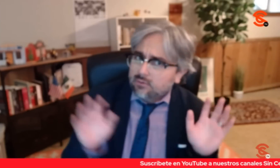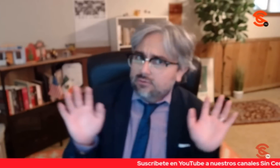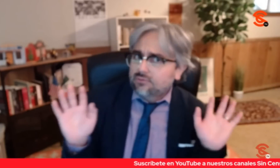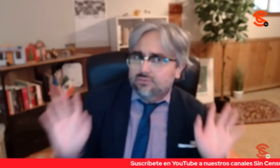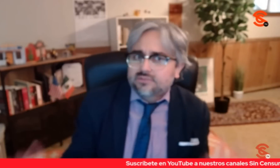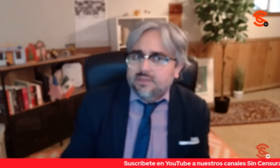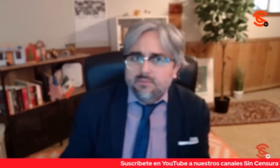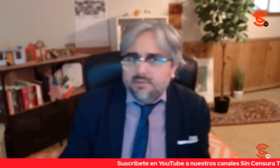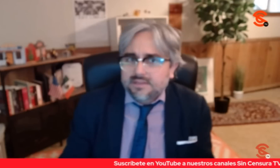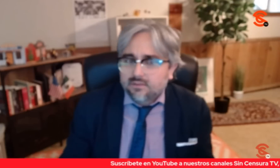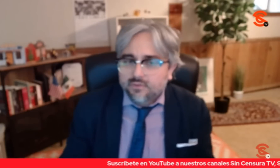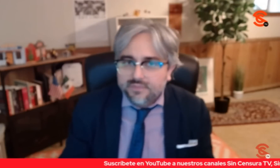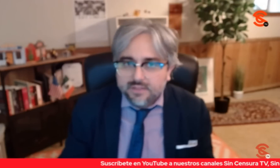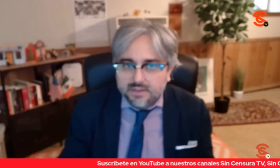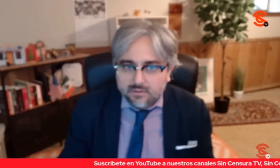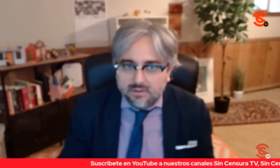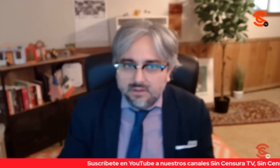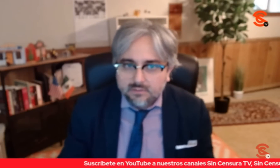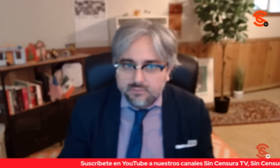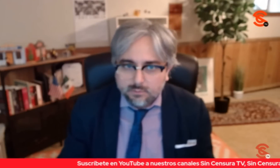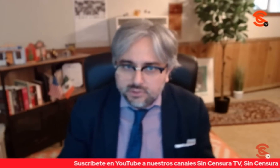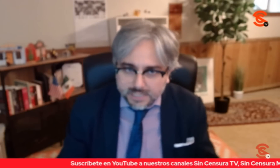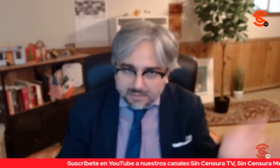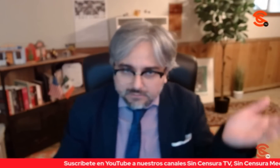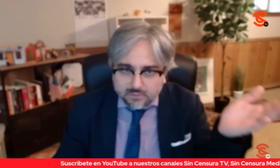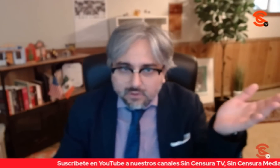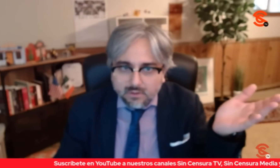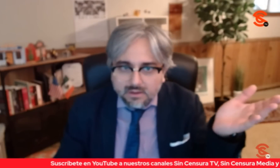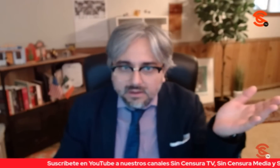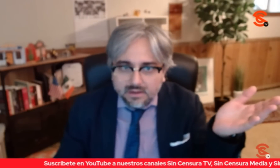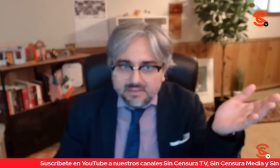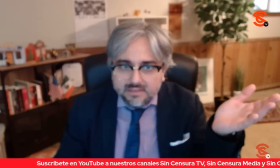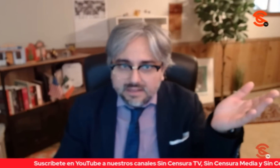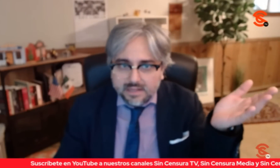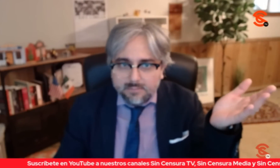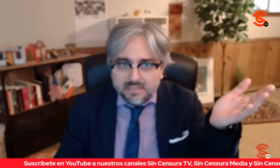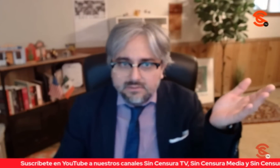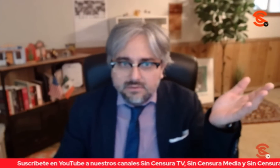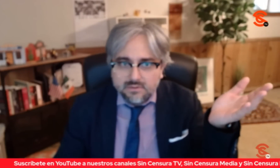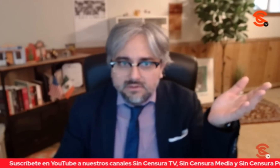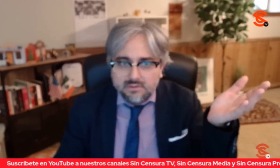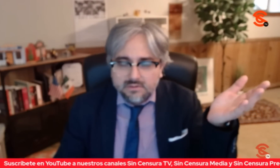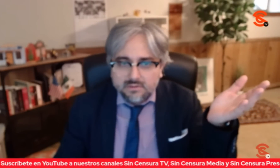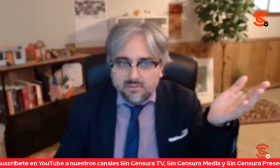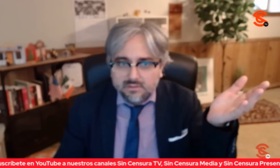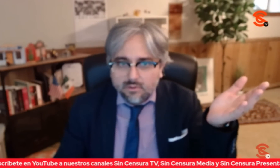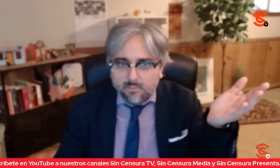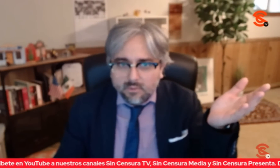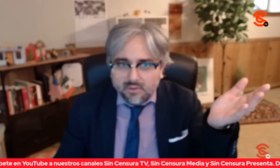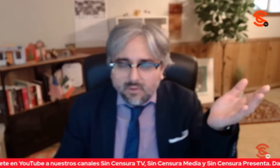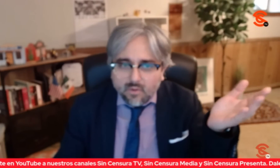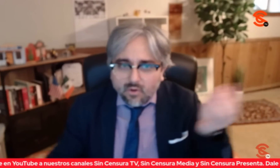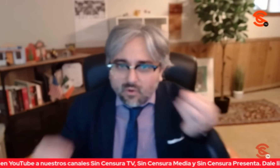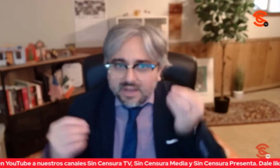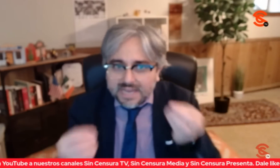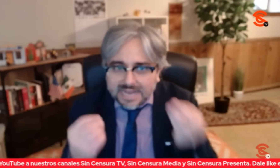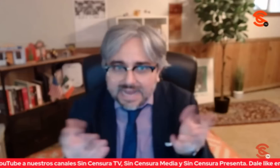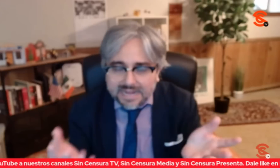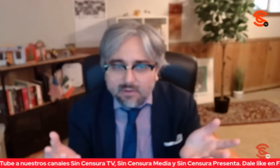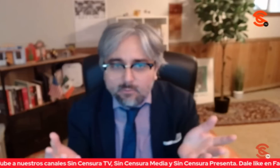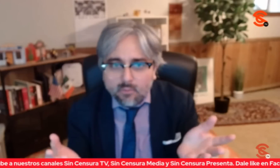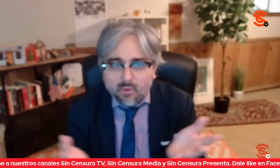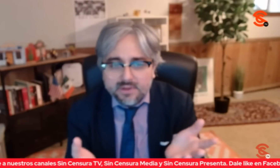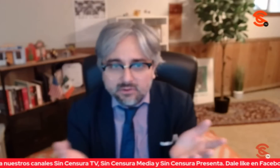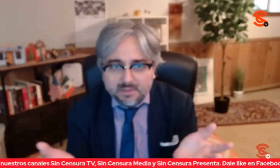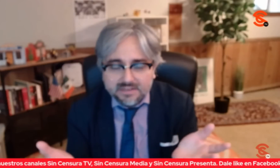dice, ay, no, nosotros no estamos mandando fentanilo. Pues como chingados, ¿no? Ahí está el cargamento. ¿Con qué